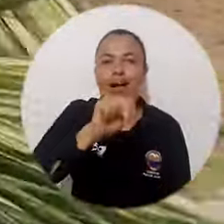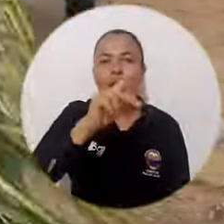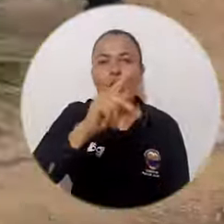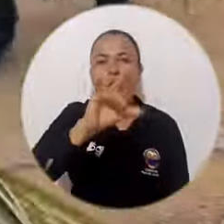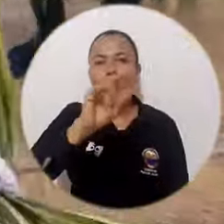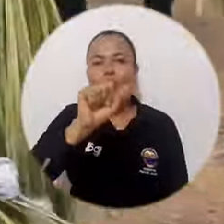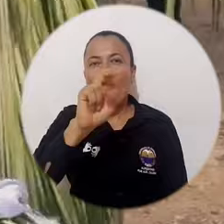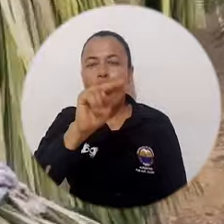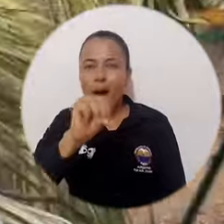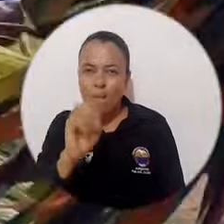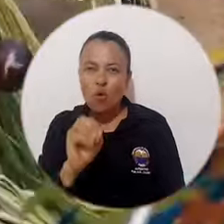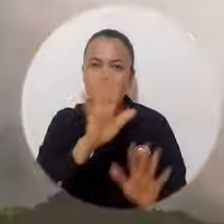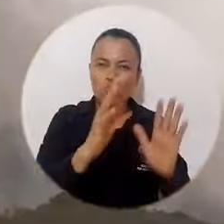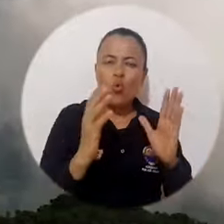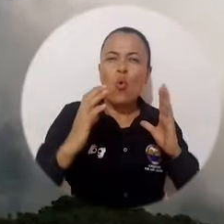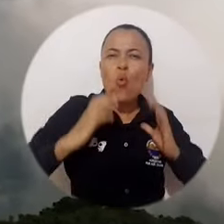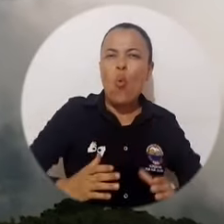con celebraciones cristianas.